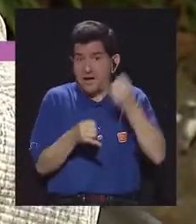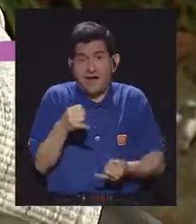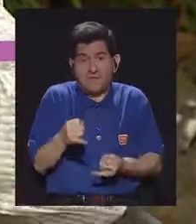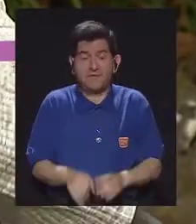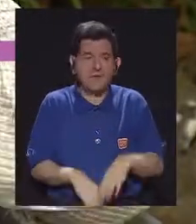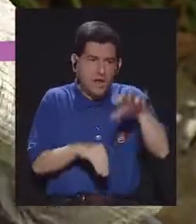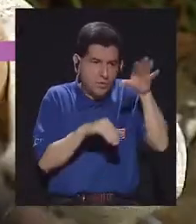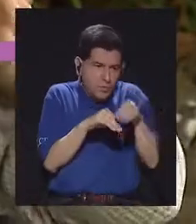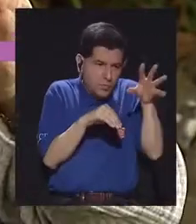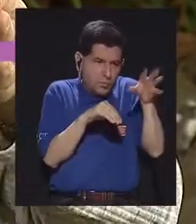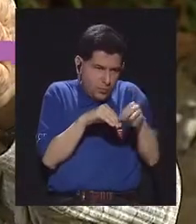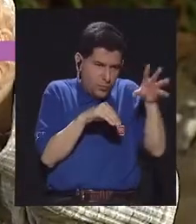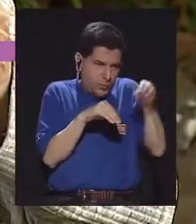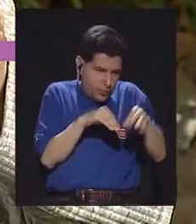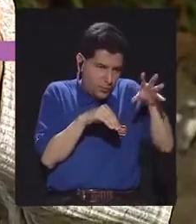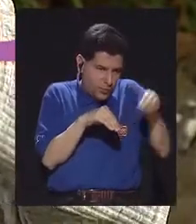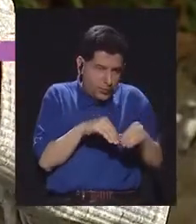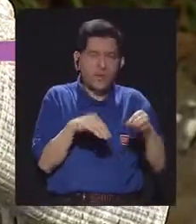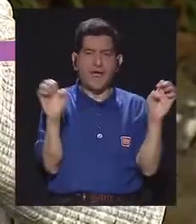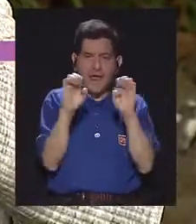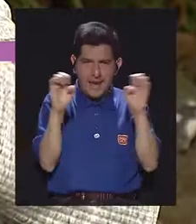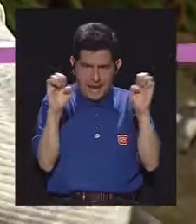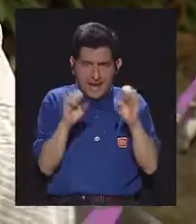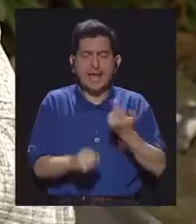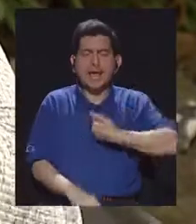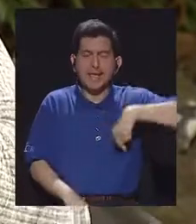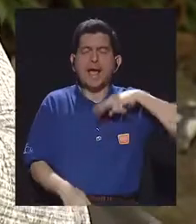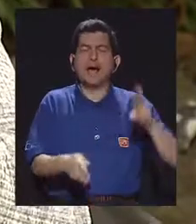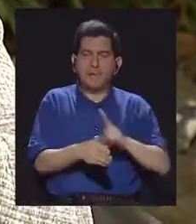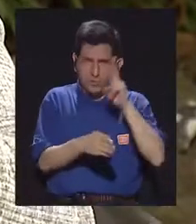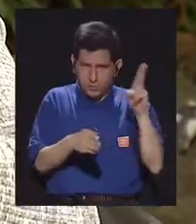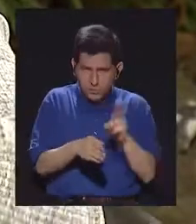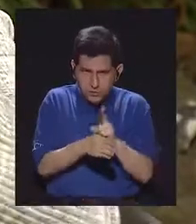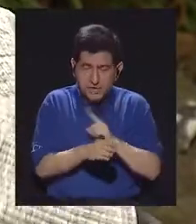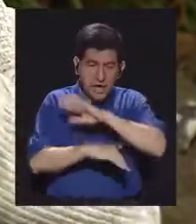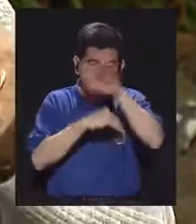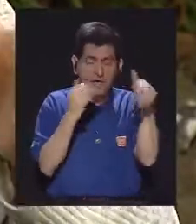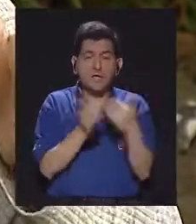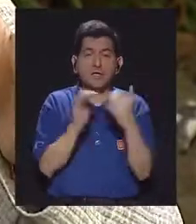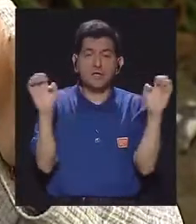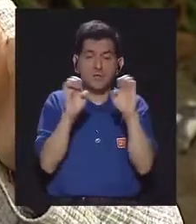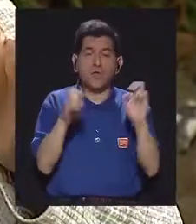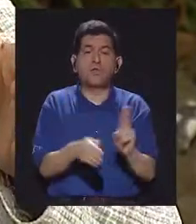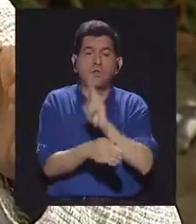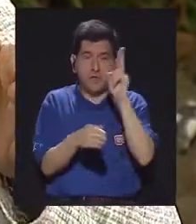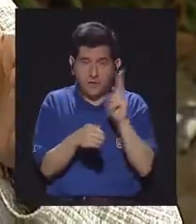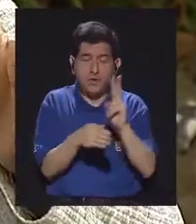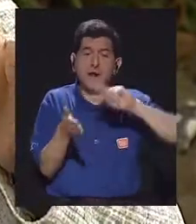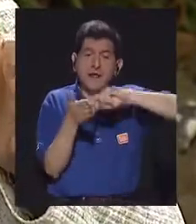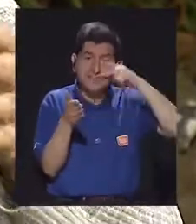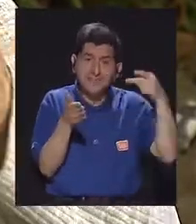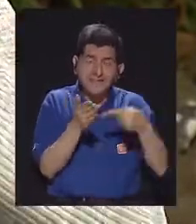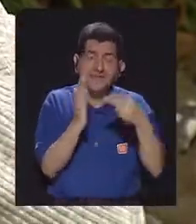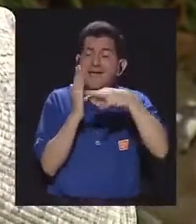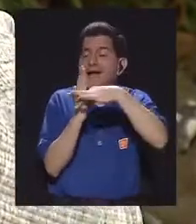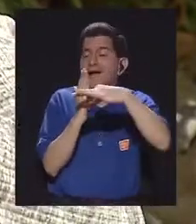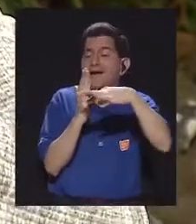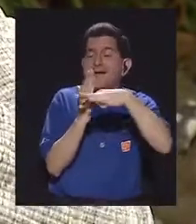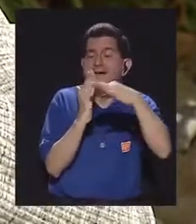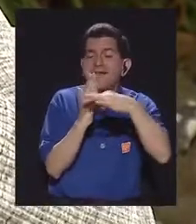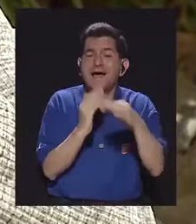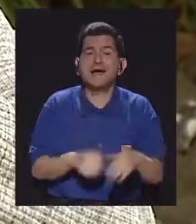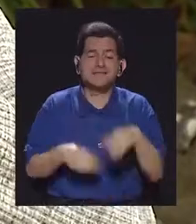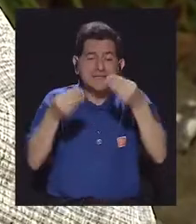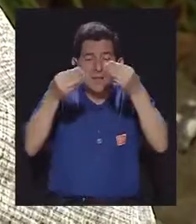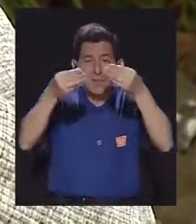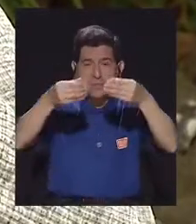de cuentas va sumando energía que vamos gastando, y toda energía que vamos gastando es grasa que